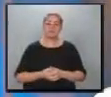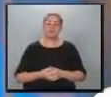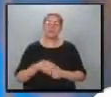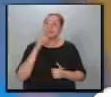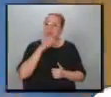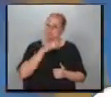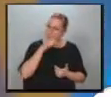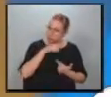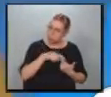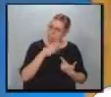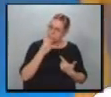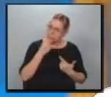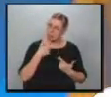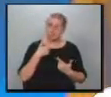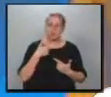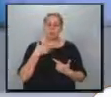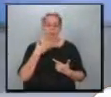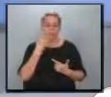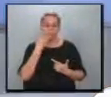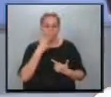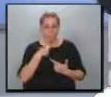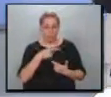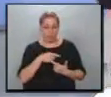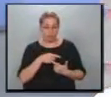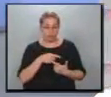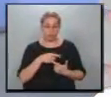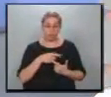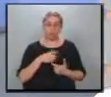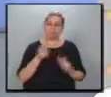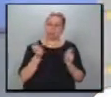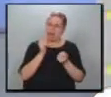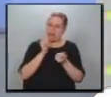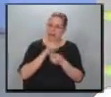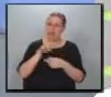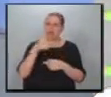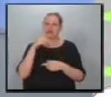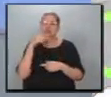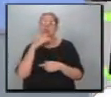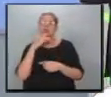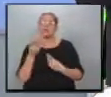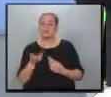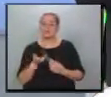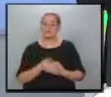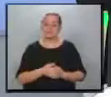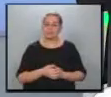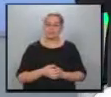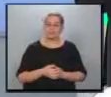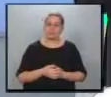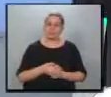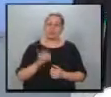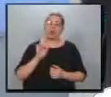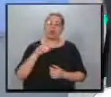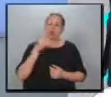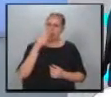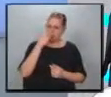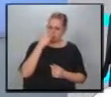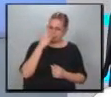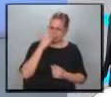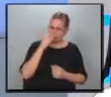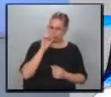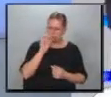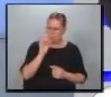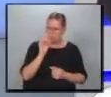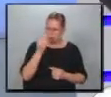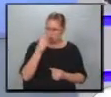Refrutado. Es atractivo. Es dinámico. Este es el otro vino. Yo sugiero otro bocadito. Bueno. O una parte.